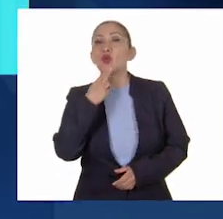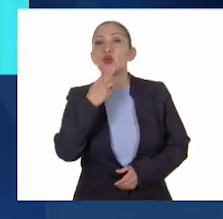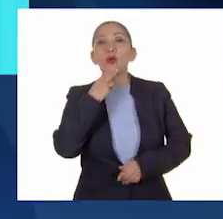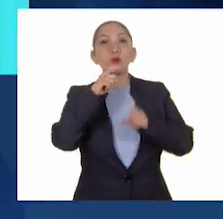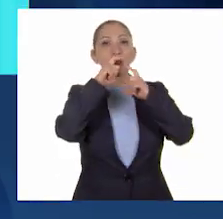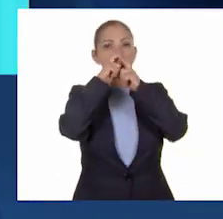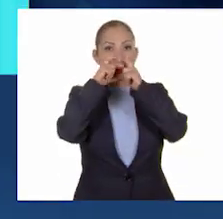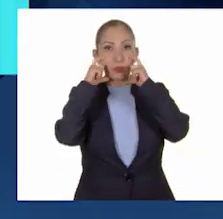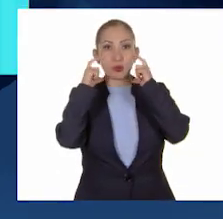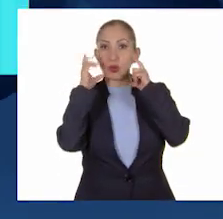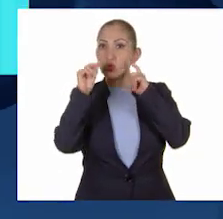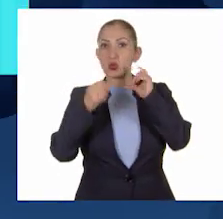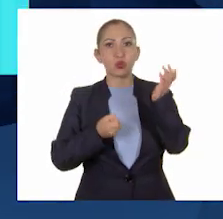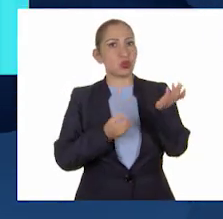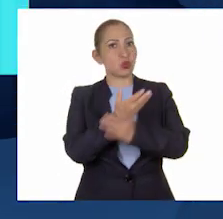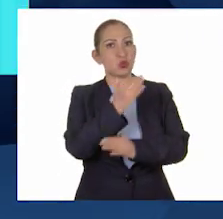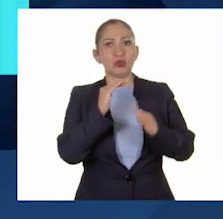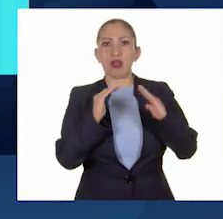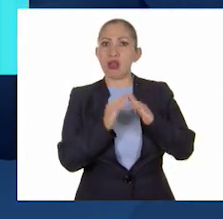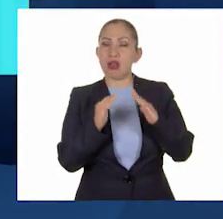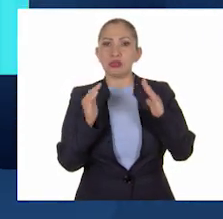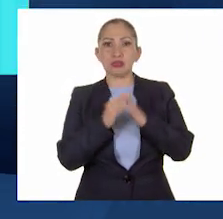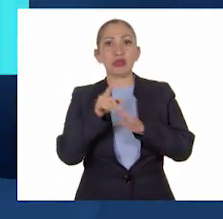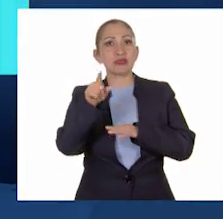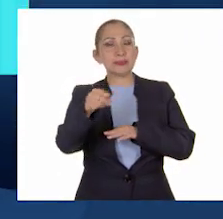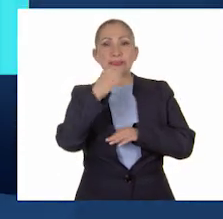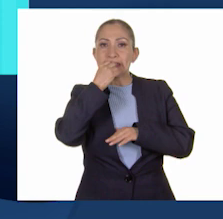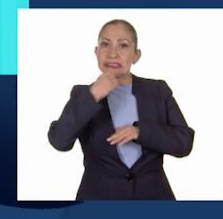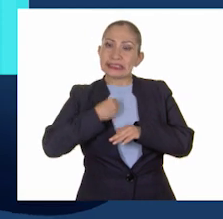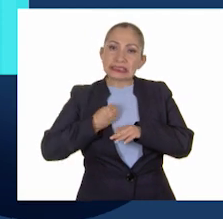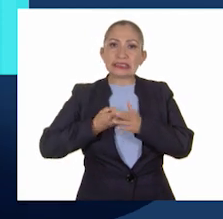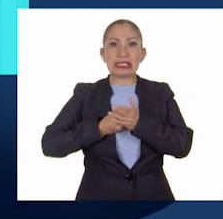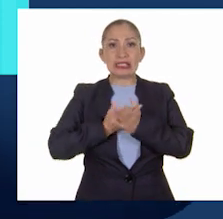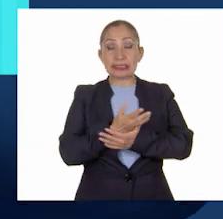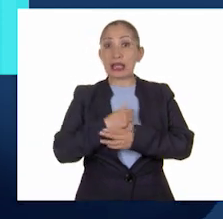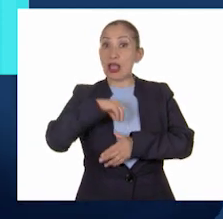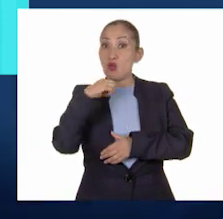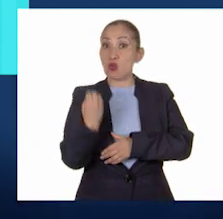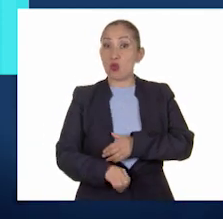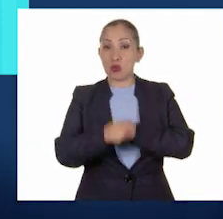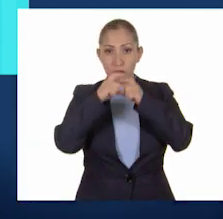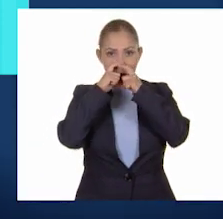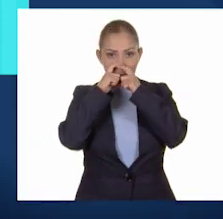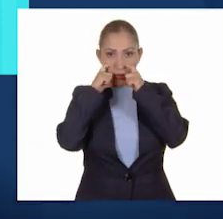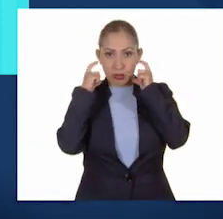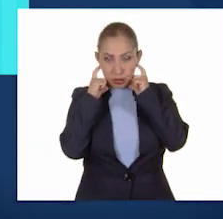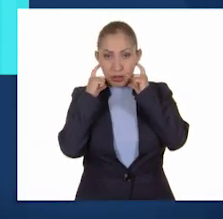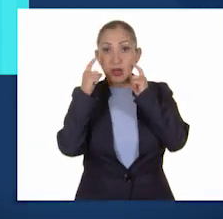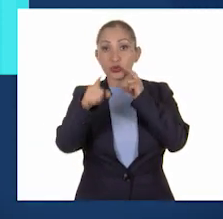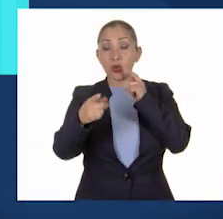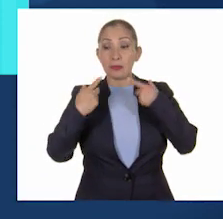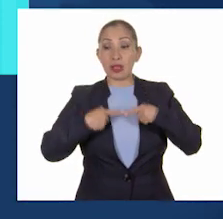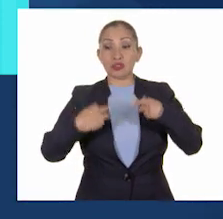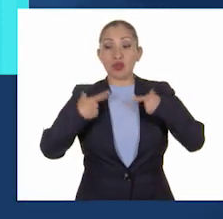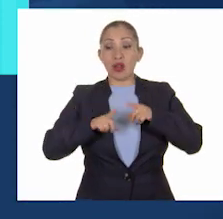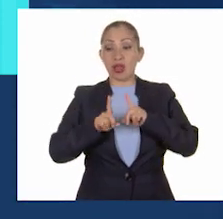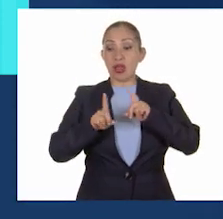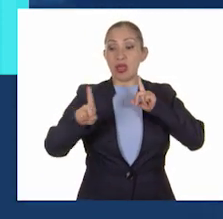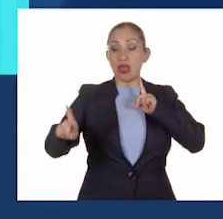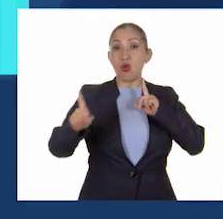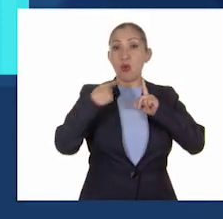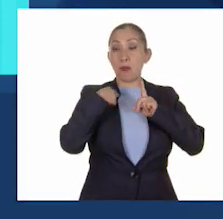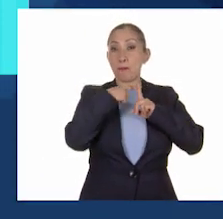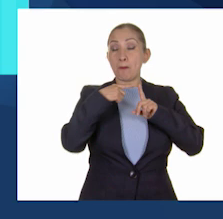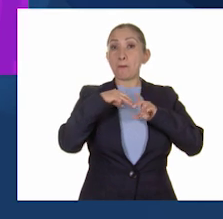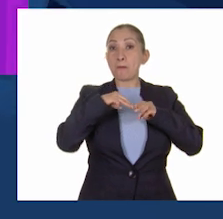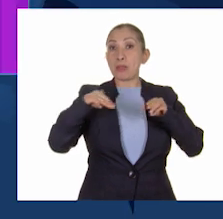Utiliza cubrebocas, no salgas de casa. Si tienes que hacerlo, recuerda que es obligatorio utilizarlo. Mantén una distancia mínima de 1,5